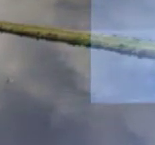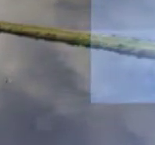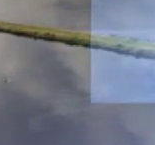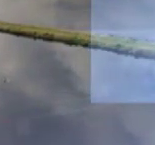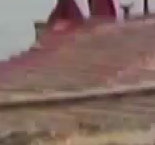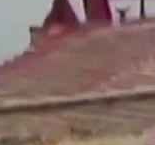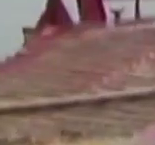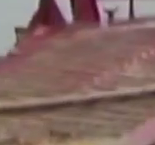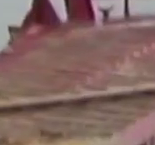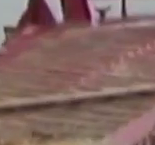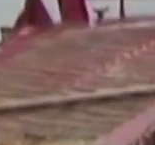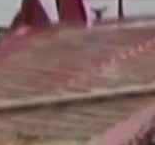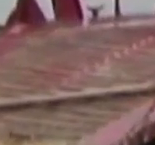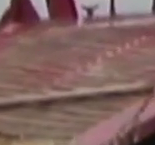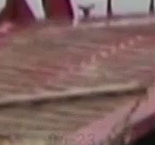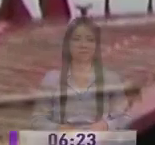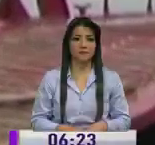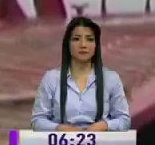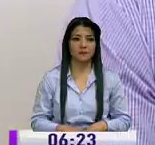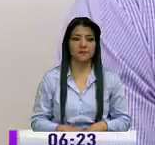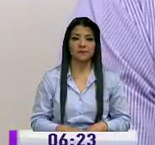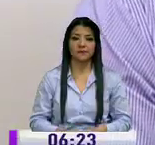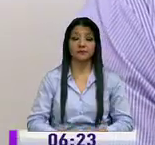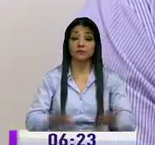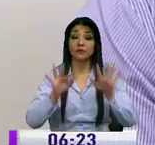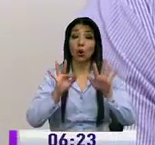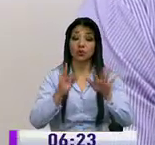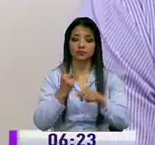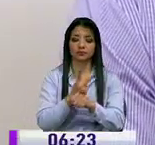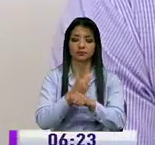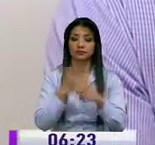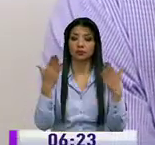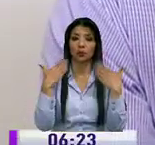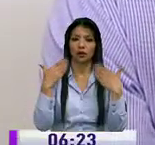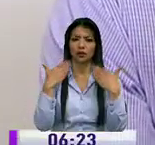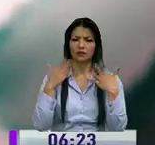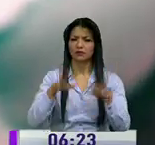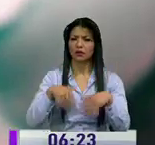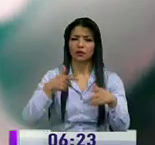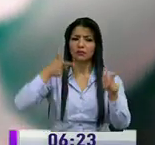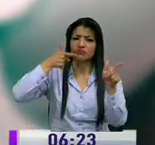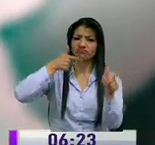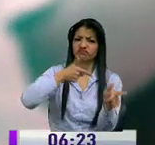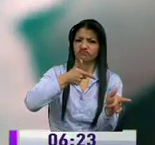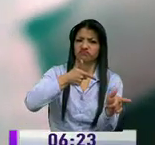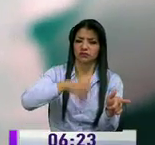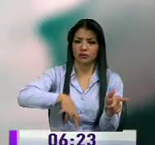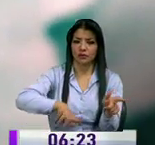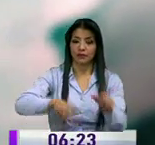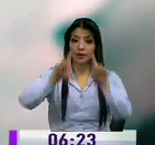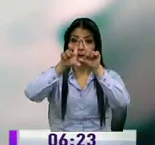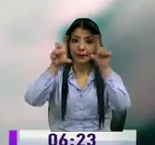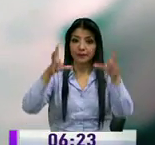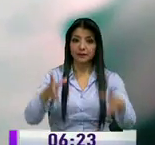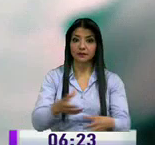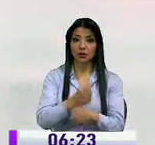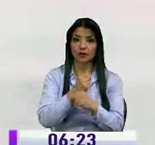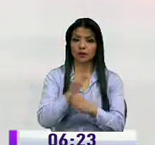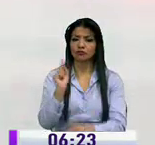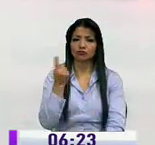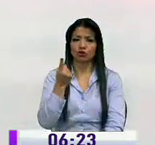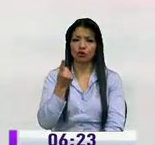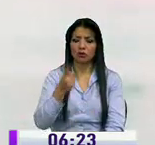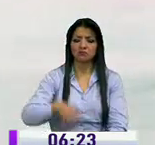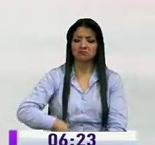8 han sido solo en el Golfo de Guayaquil. Son robos con armamento pesado. Mientras las empresas de seguridad solo pueden portar un límite de 9